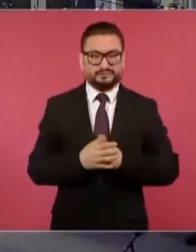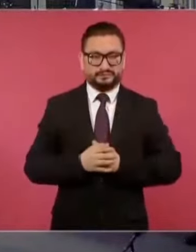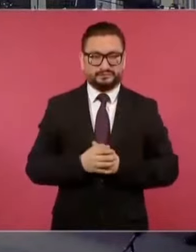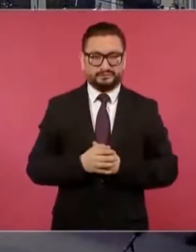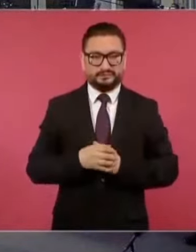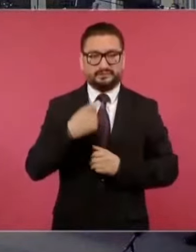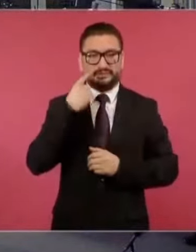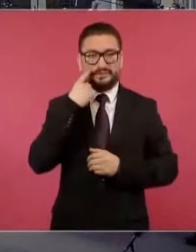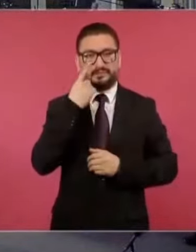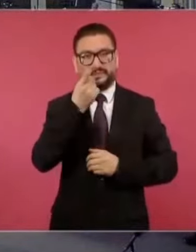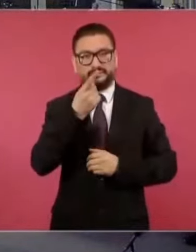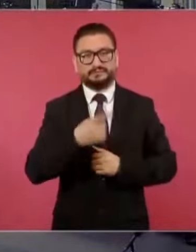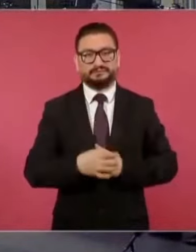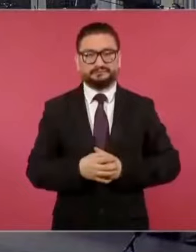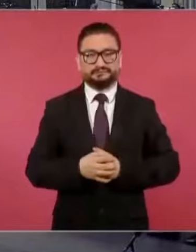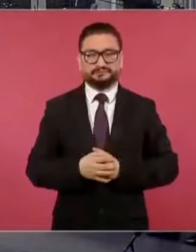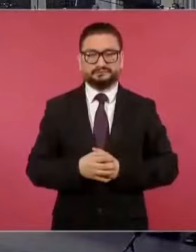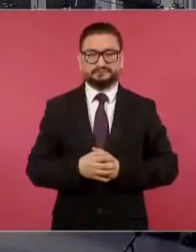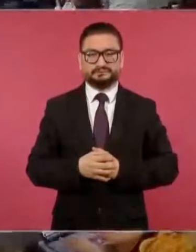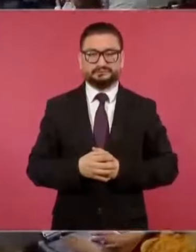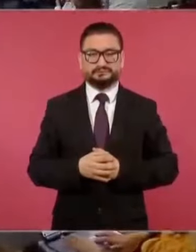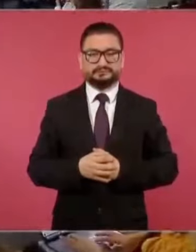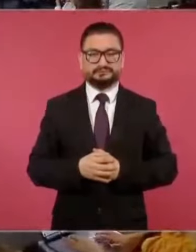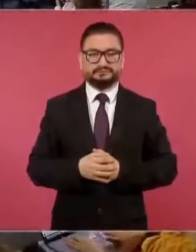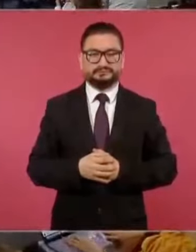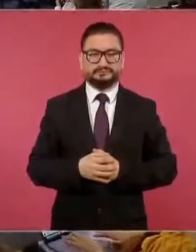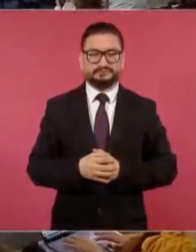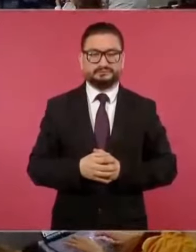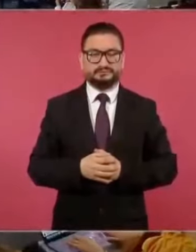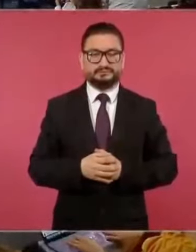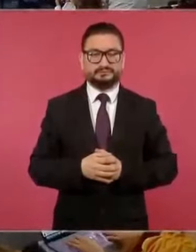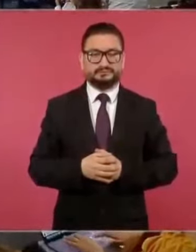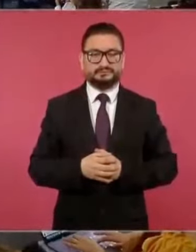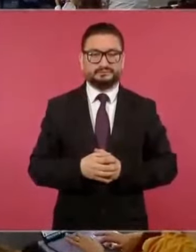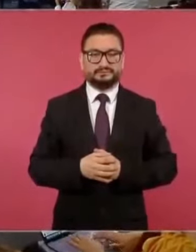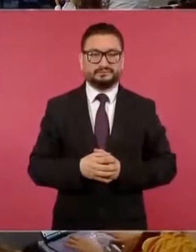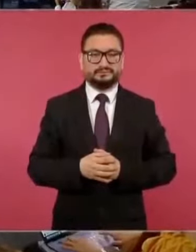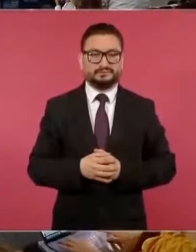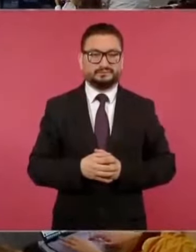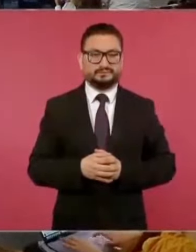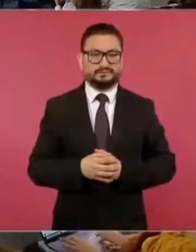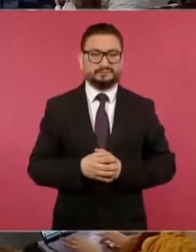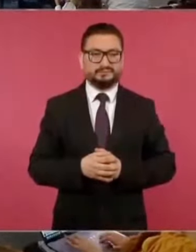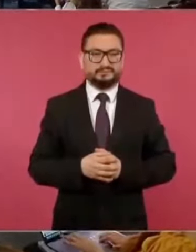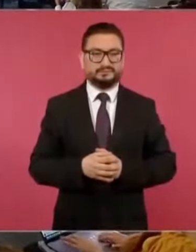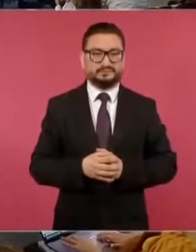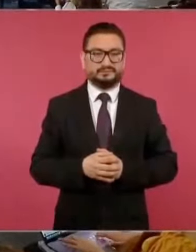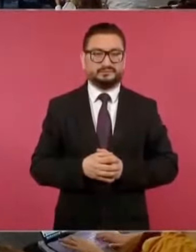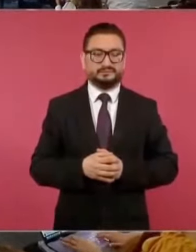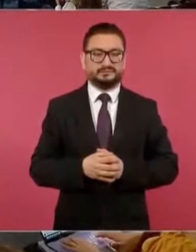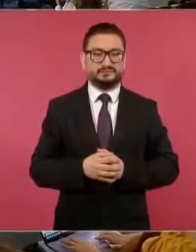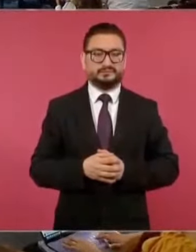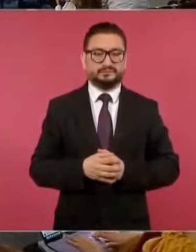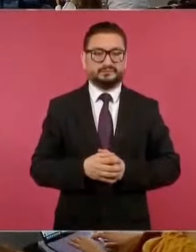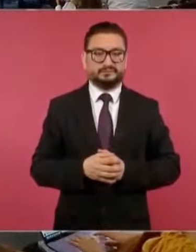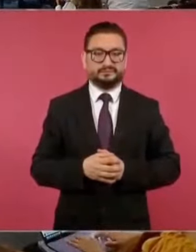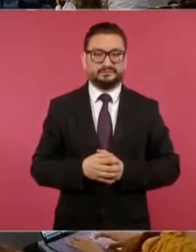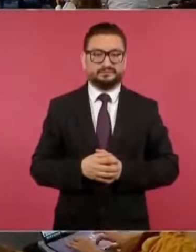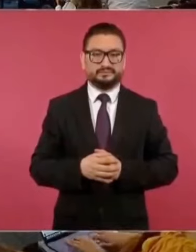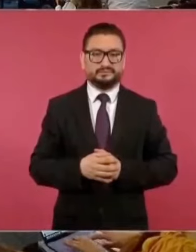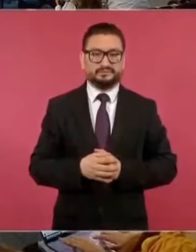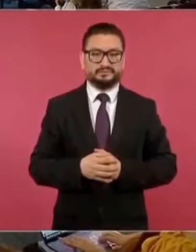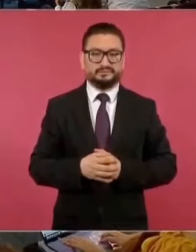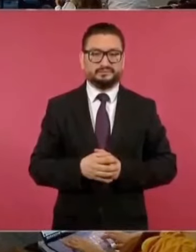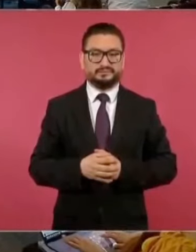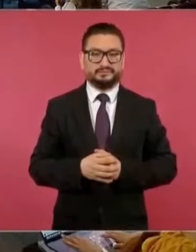Miren cómo estamos. Es de Las Heras. De Las Heras. Porque la otra regional de Covarrubias es de aquí de la ciudad. Y este es